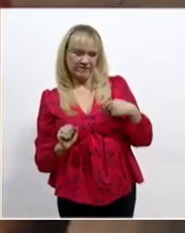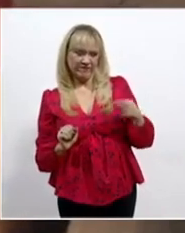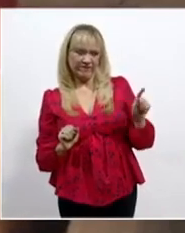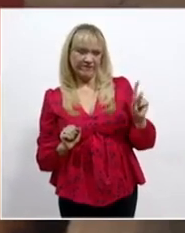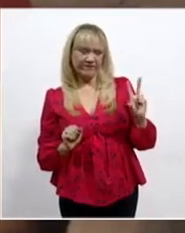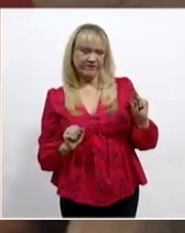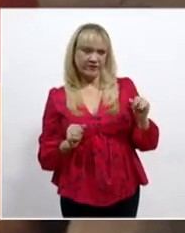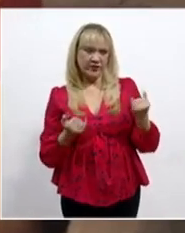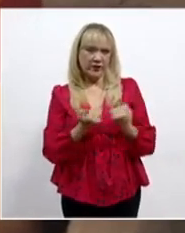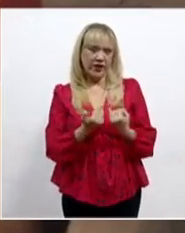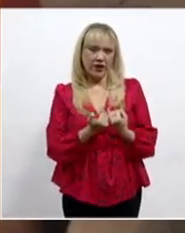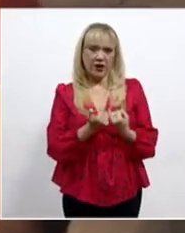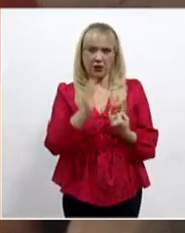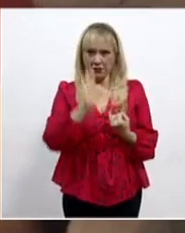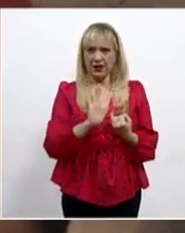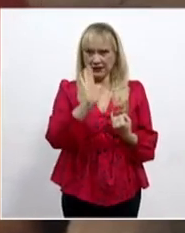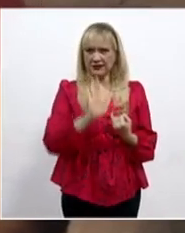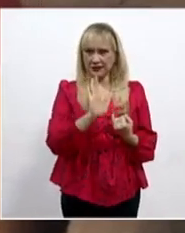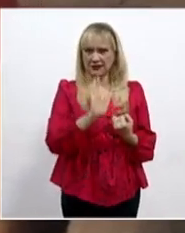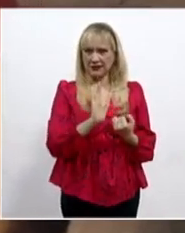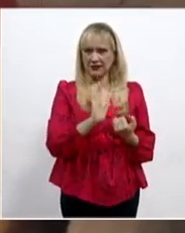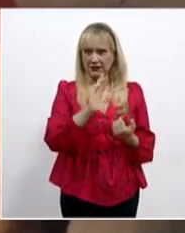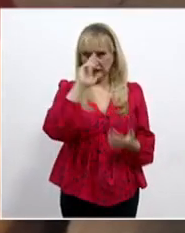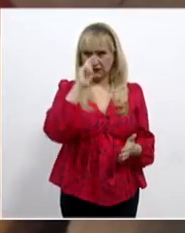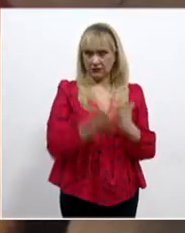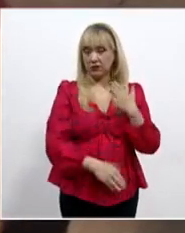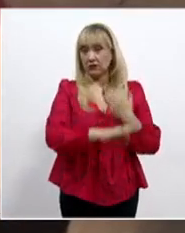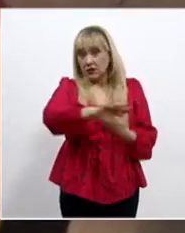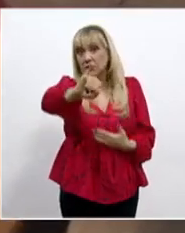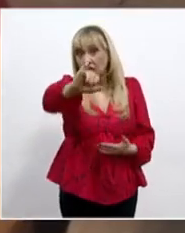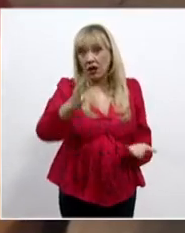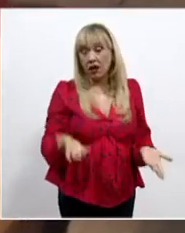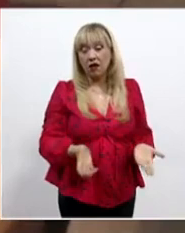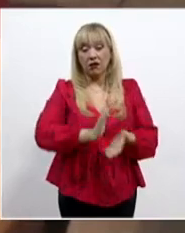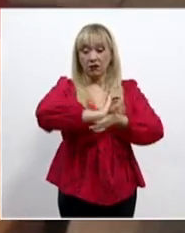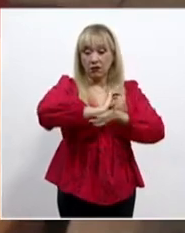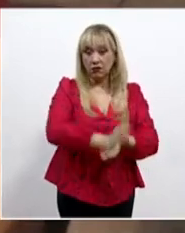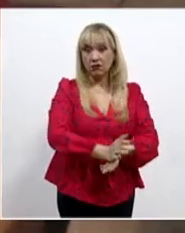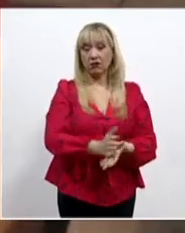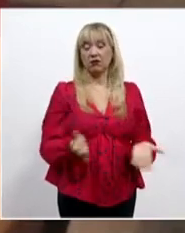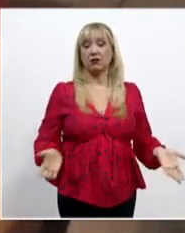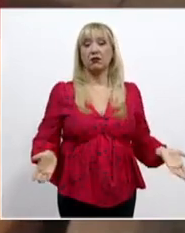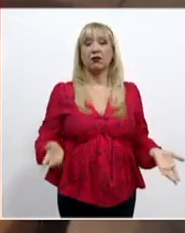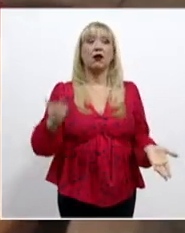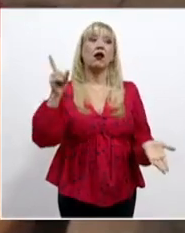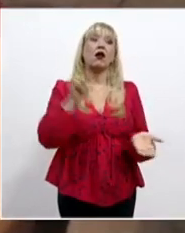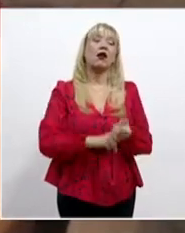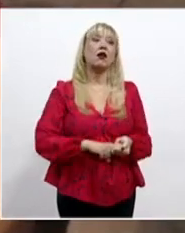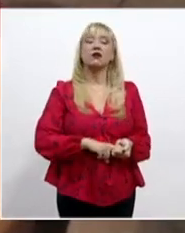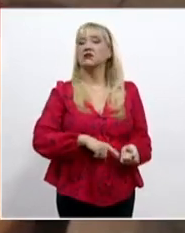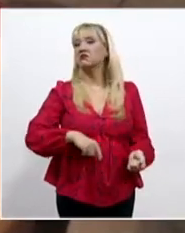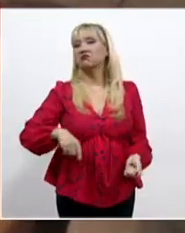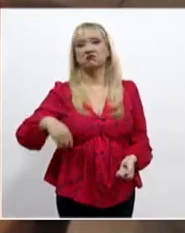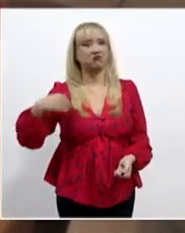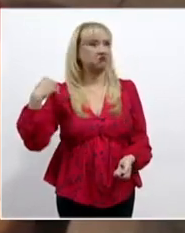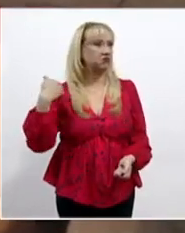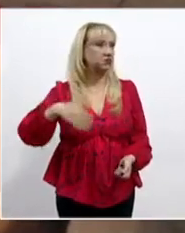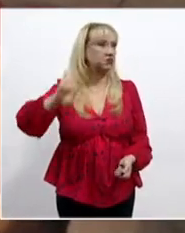violencia, lo que se traduce en discriminación. Entonces, realmente esto viene dado desde siempre en